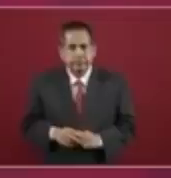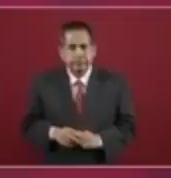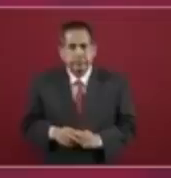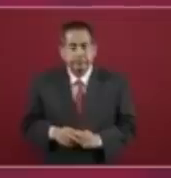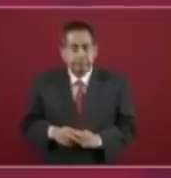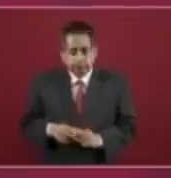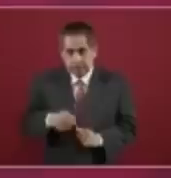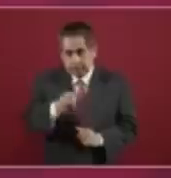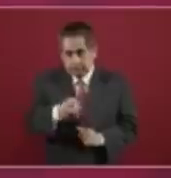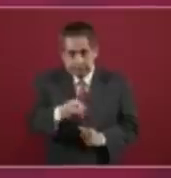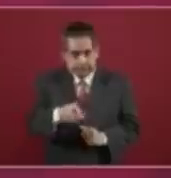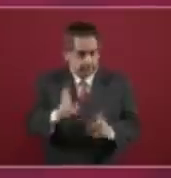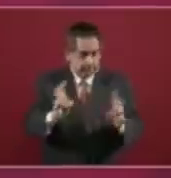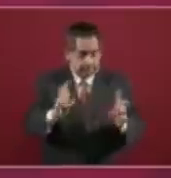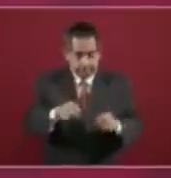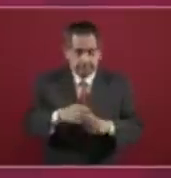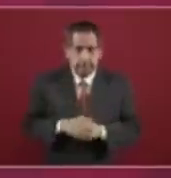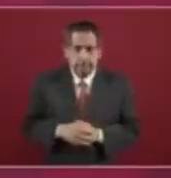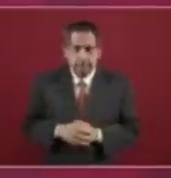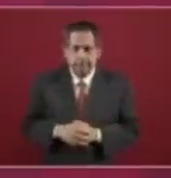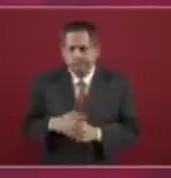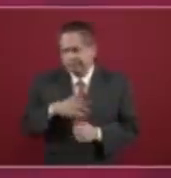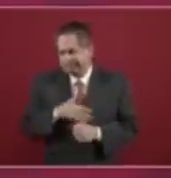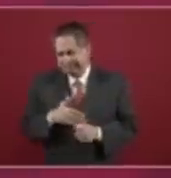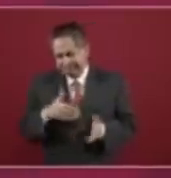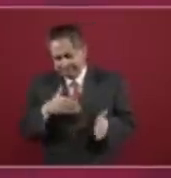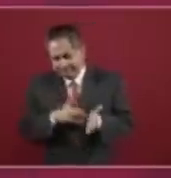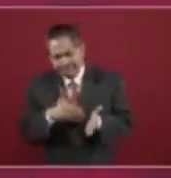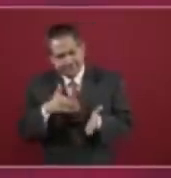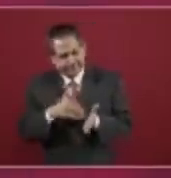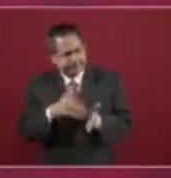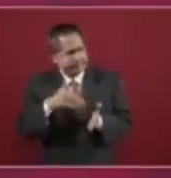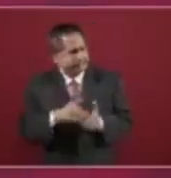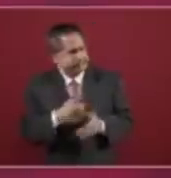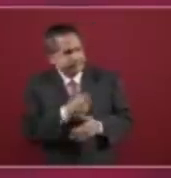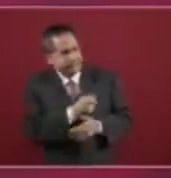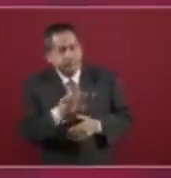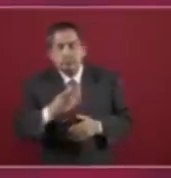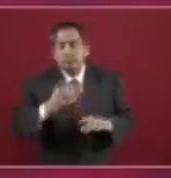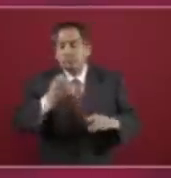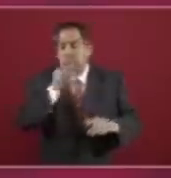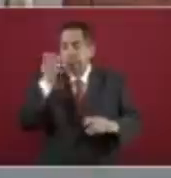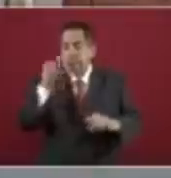Este tema. Hay miles de escuelas